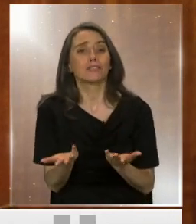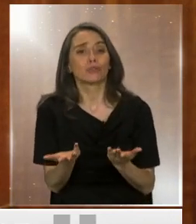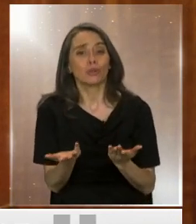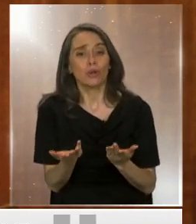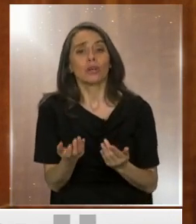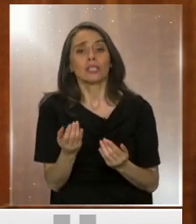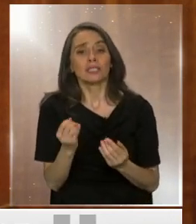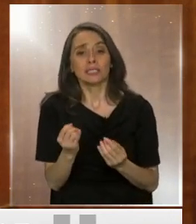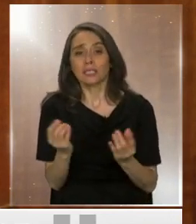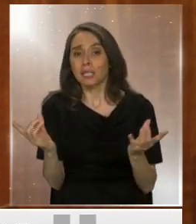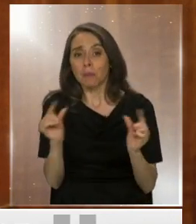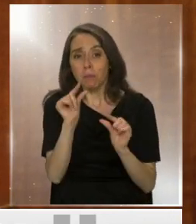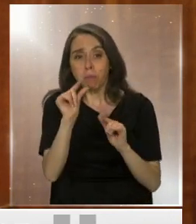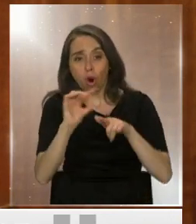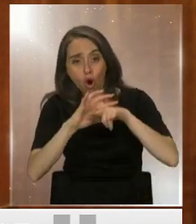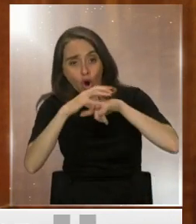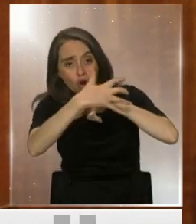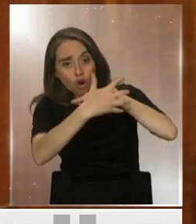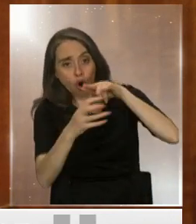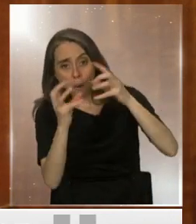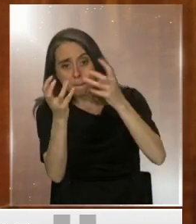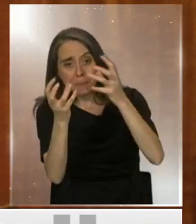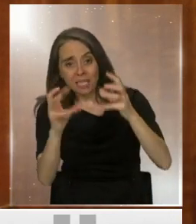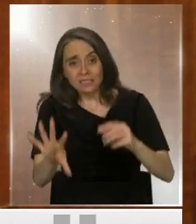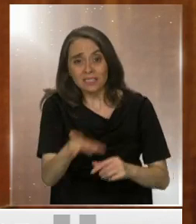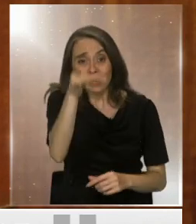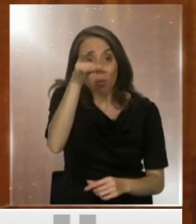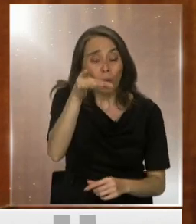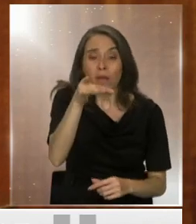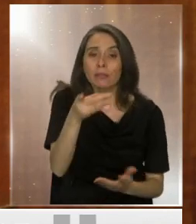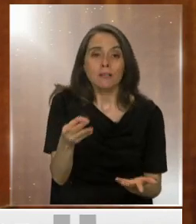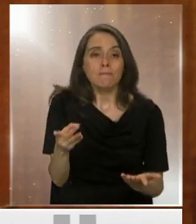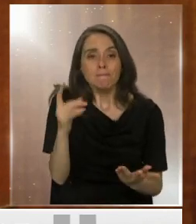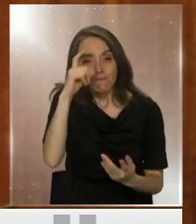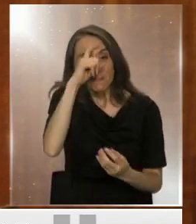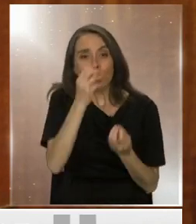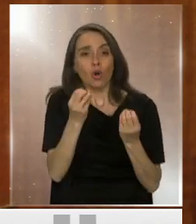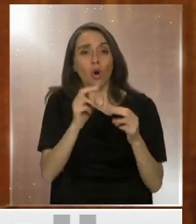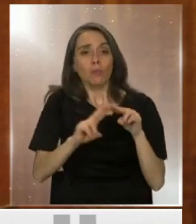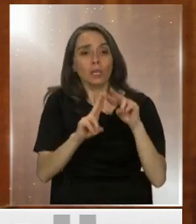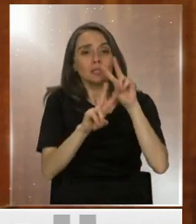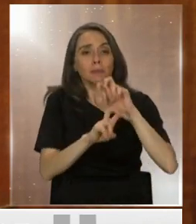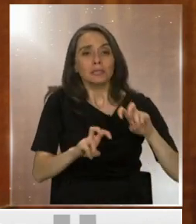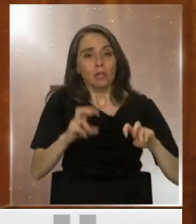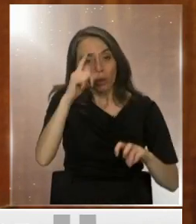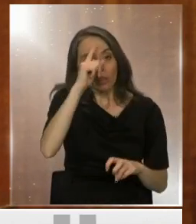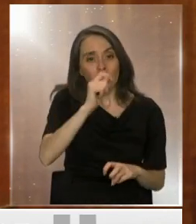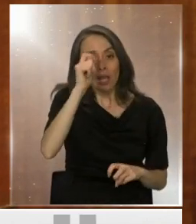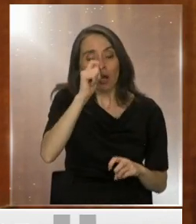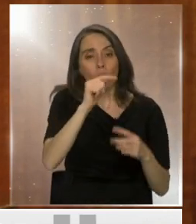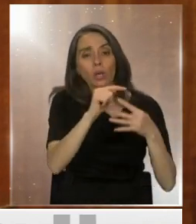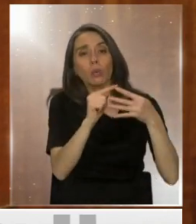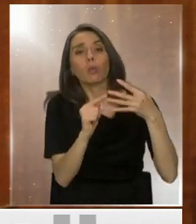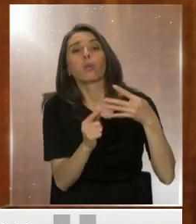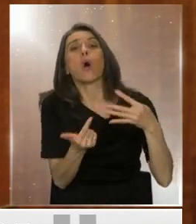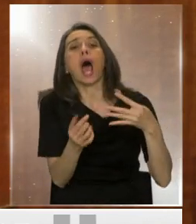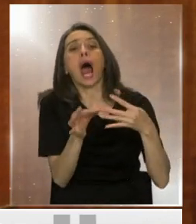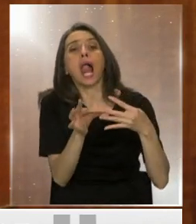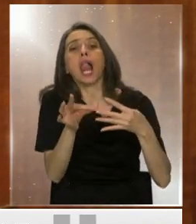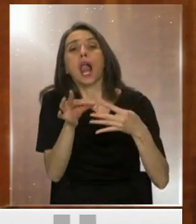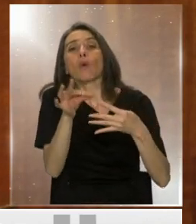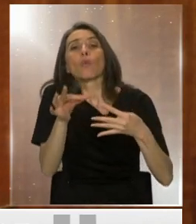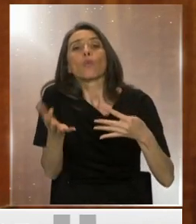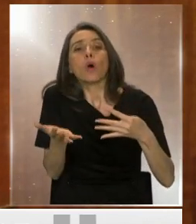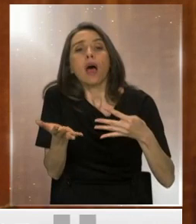medida que construimos menos restos eso obviamente a dificultar el poder determinar la hipótesis que más podría